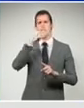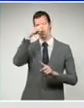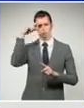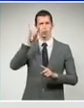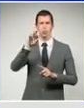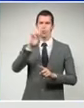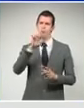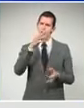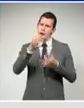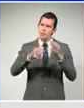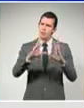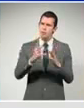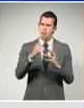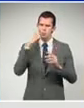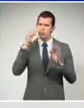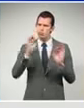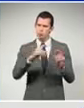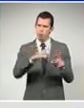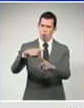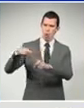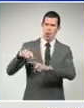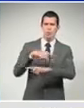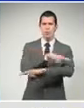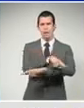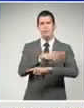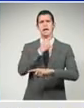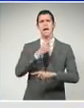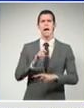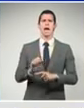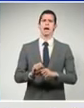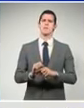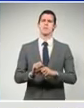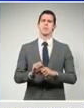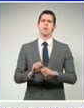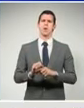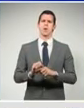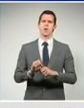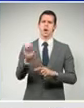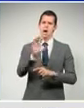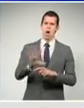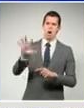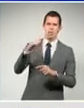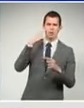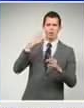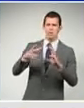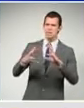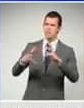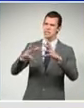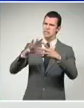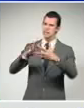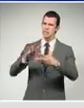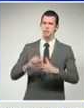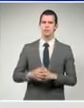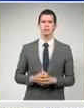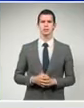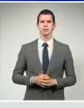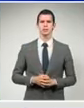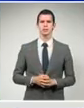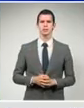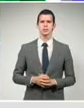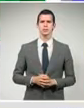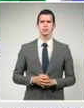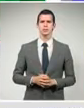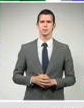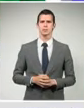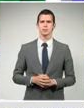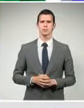Ayer destacábamos la situación de Europa. Europa sigue tensa en estos momentos. Europa y el mundo. Los 190 países